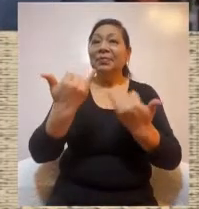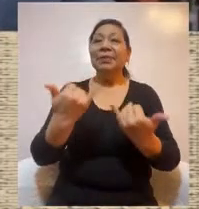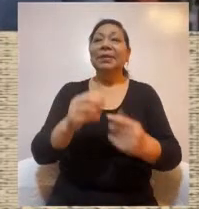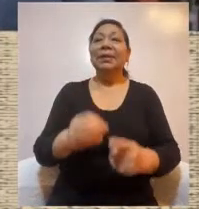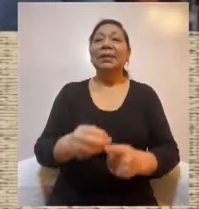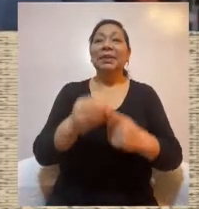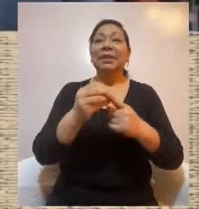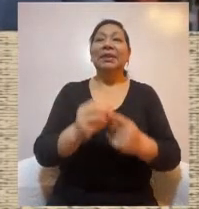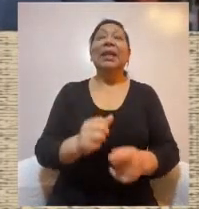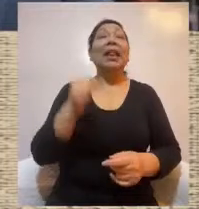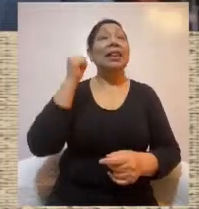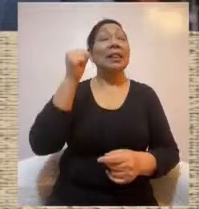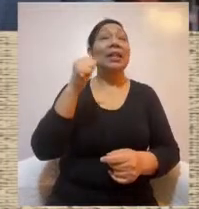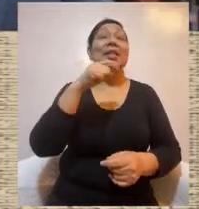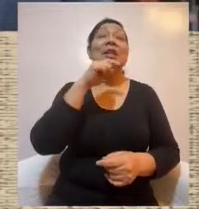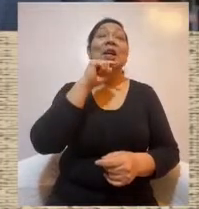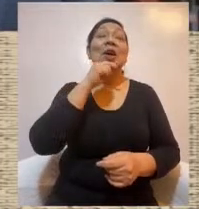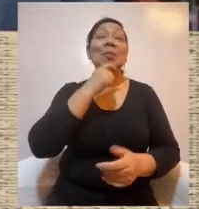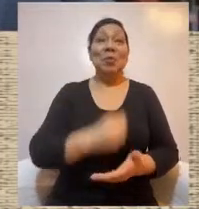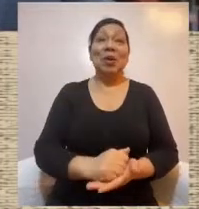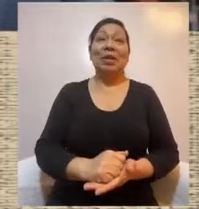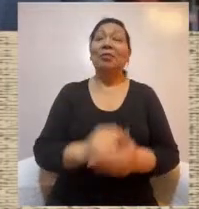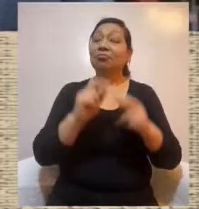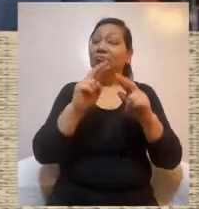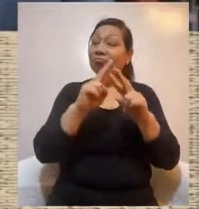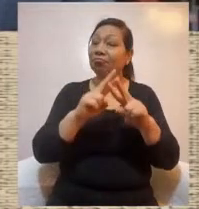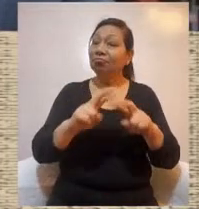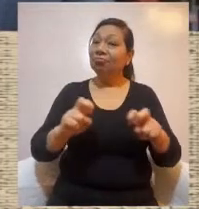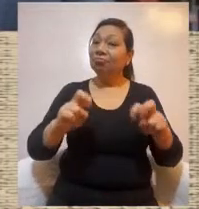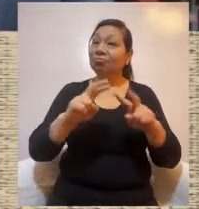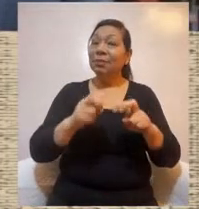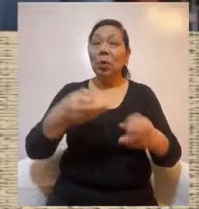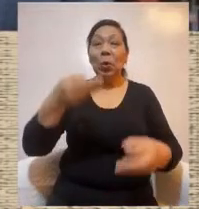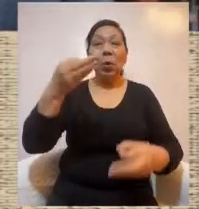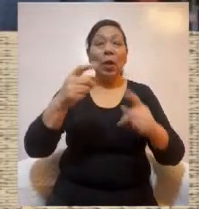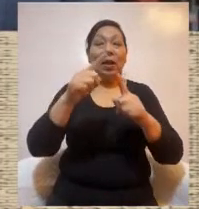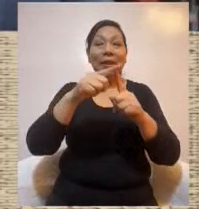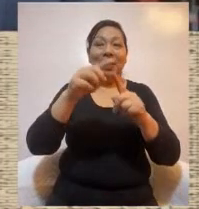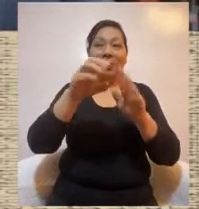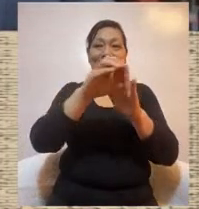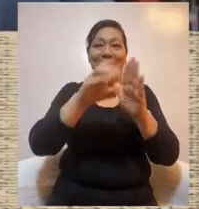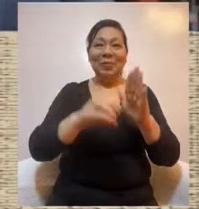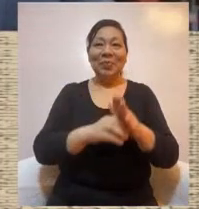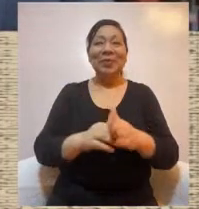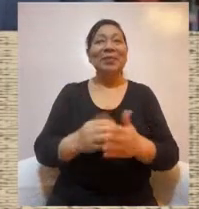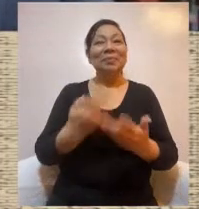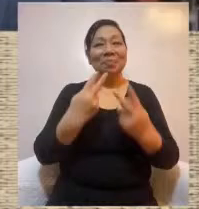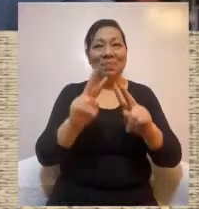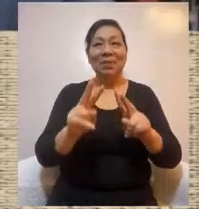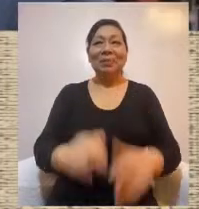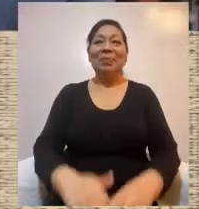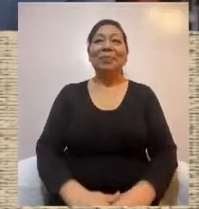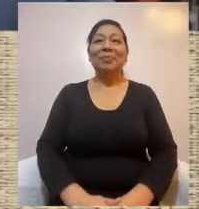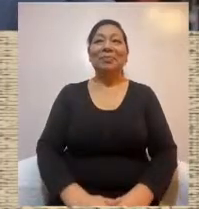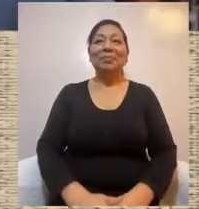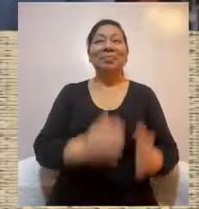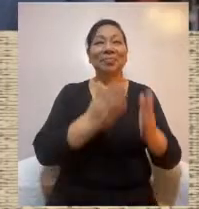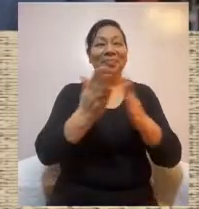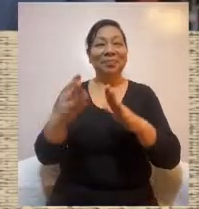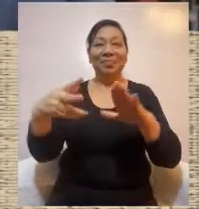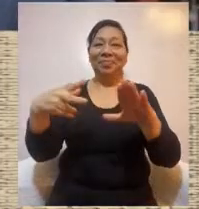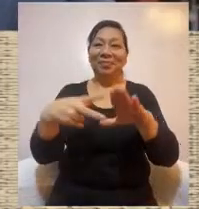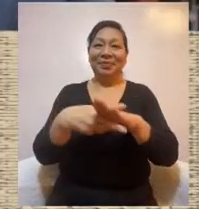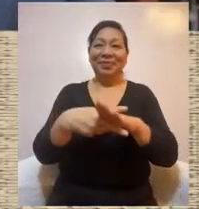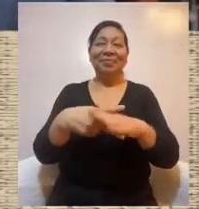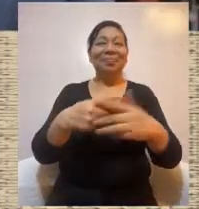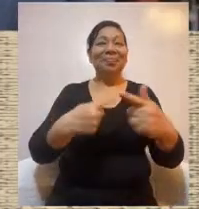invitada especialista en derechos de las mujeres que analizará el fallo del Tribunal Constitucional. No se lo pierdan. Nos